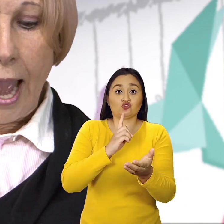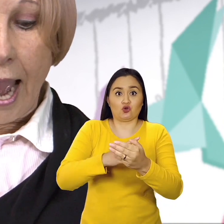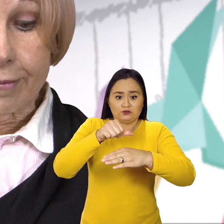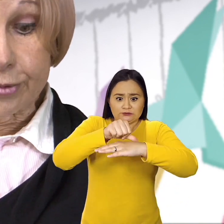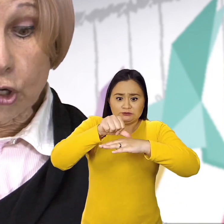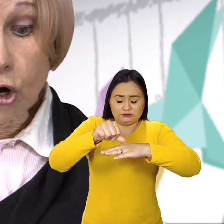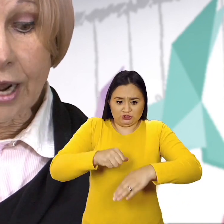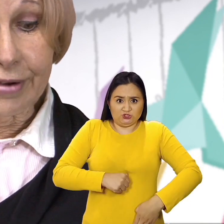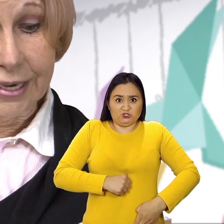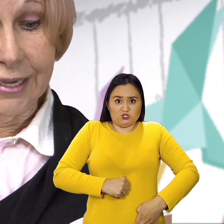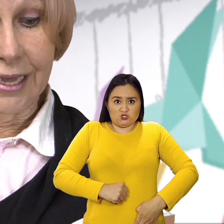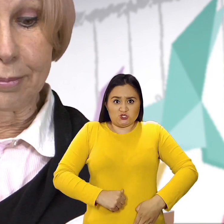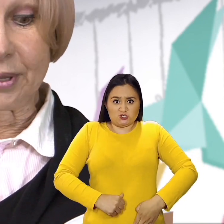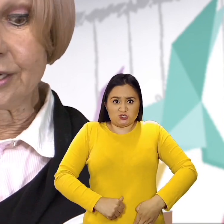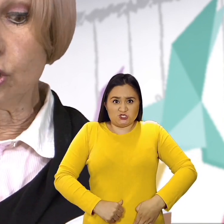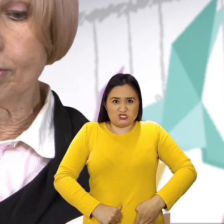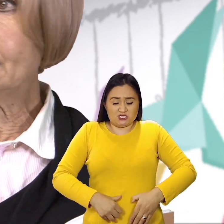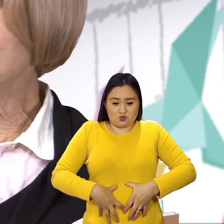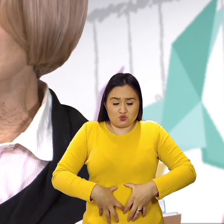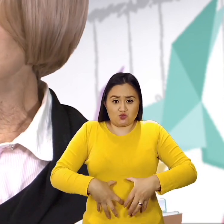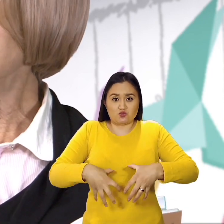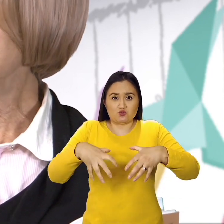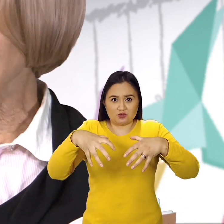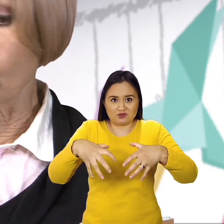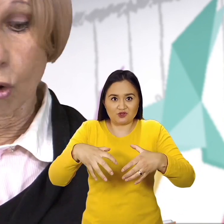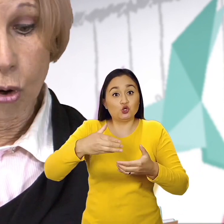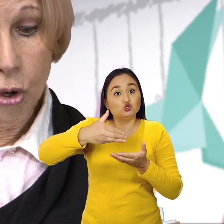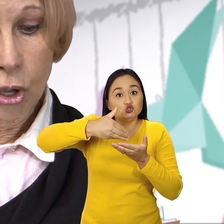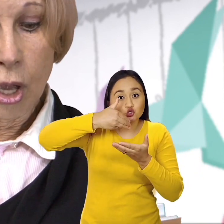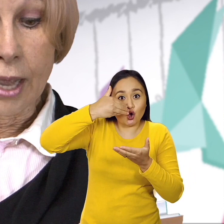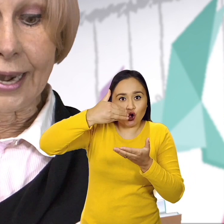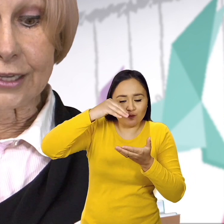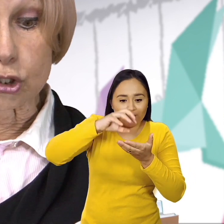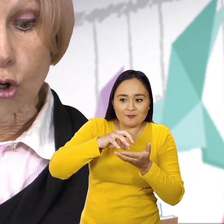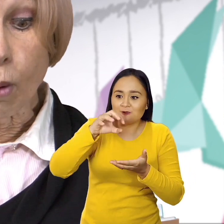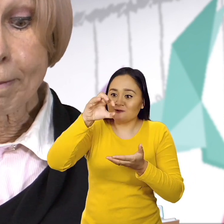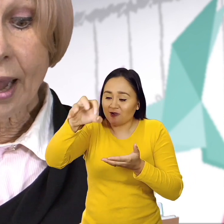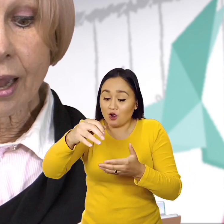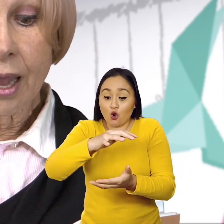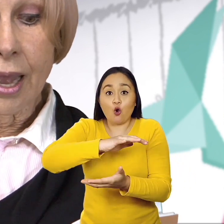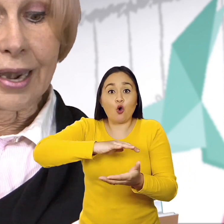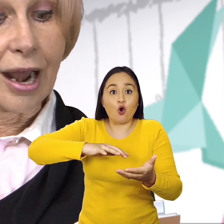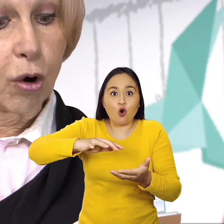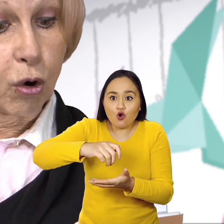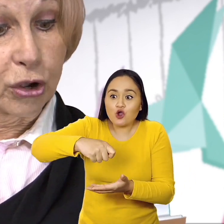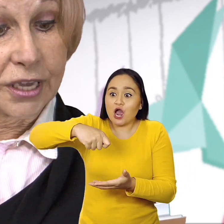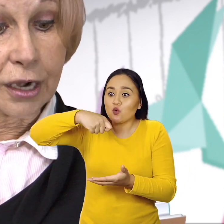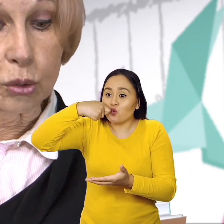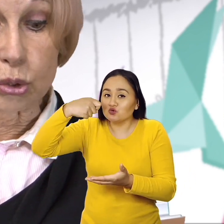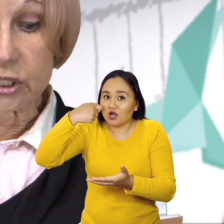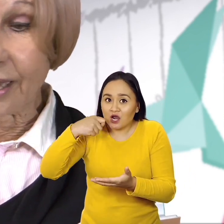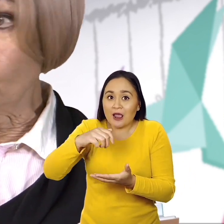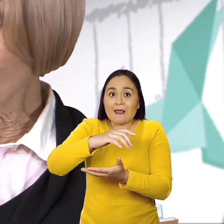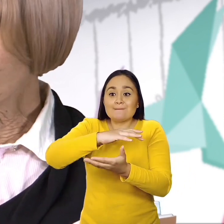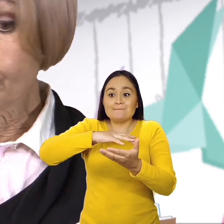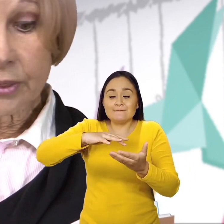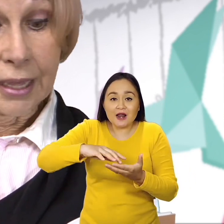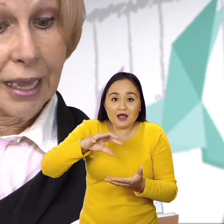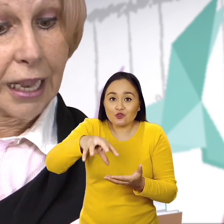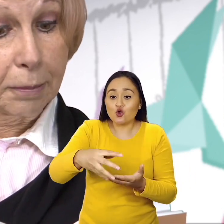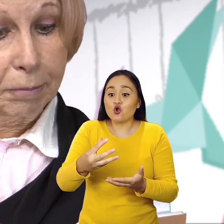León abrió la barriga de Perrito Panzón y sacó la sopa, la olla, el